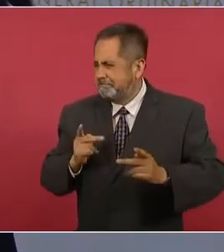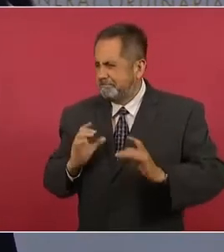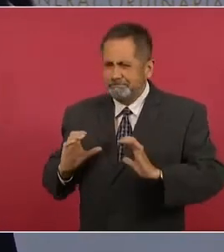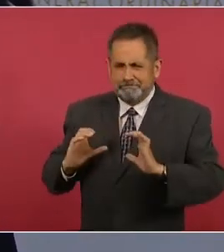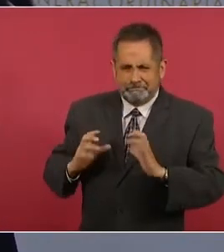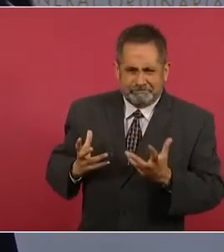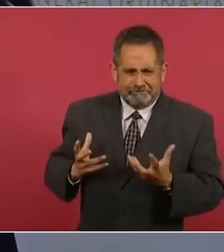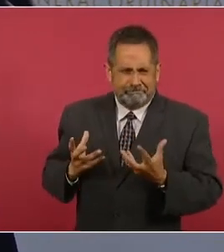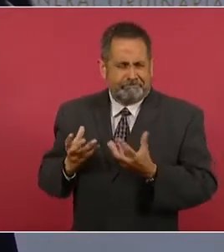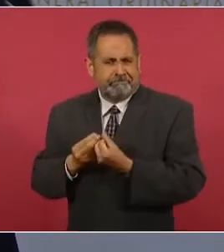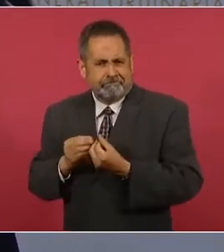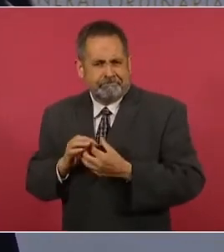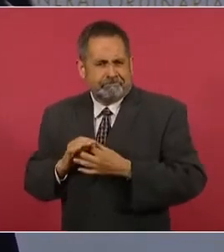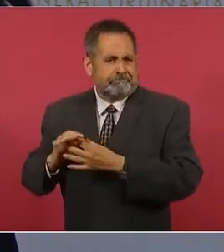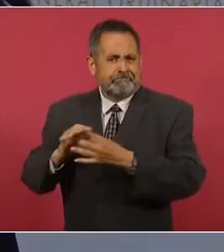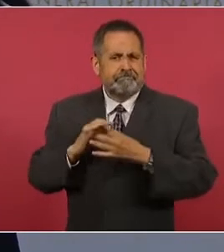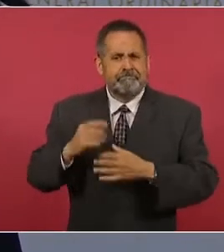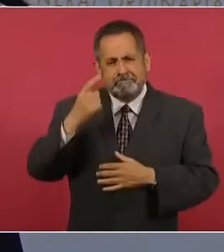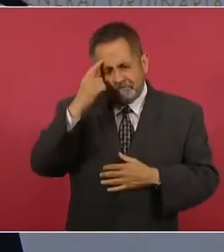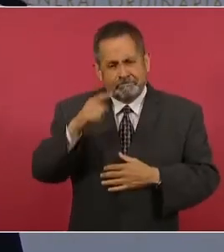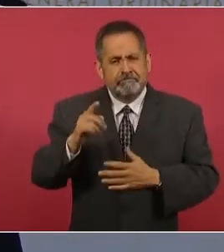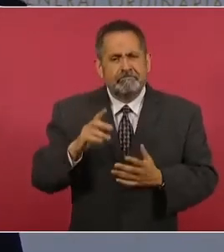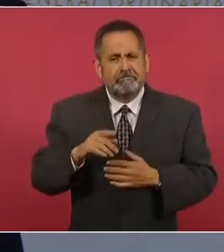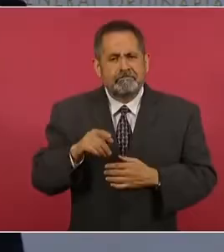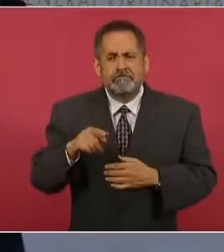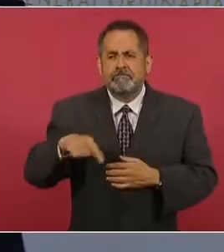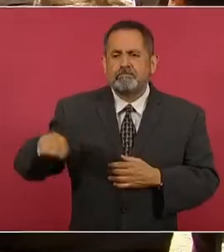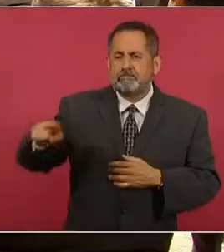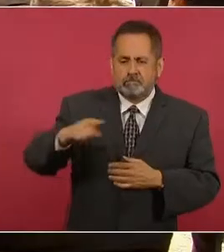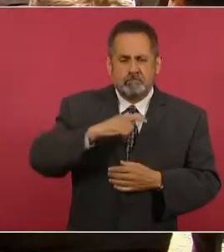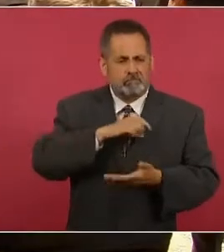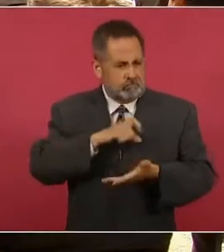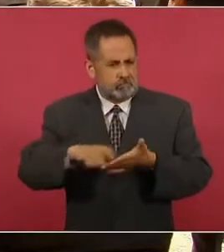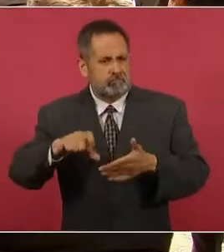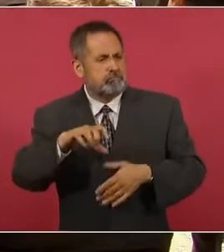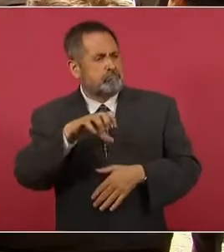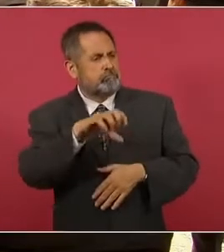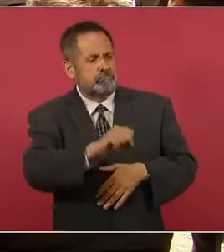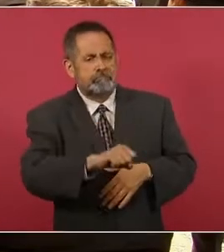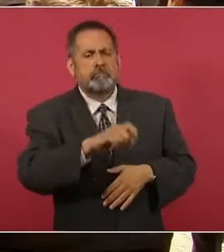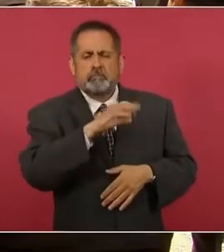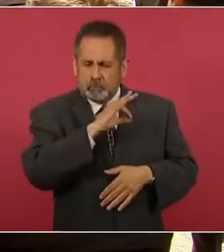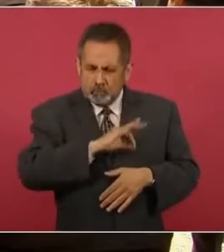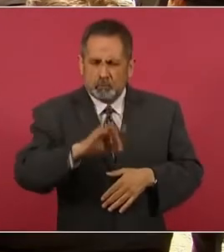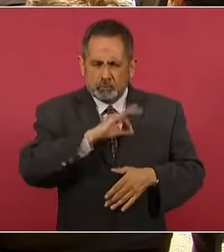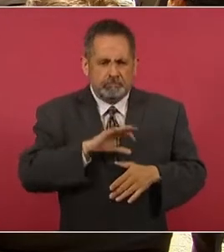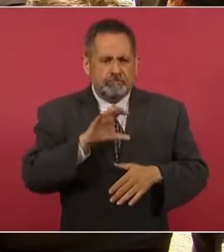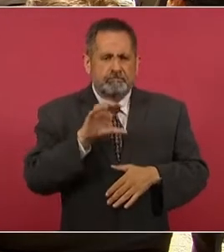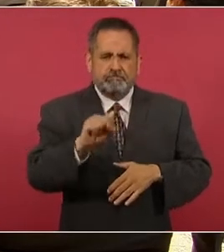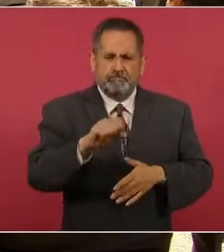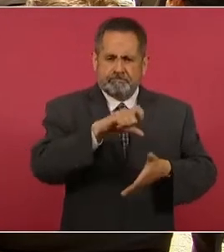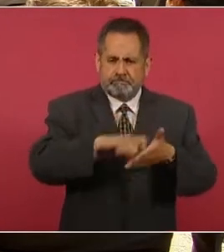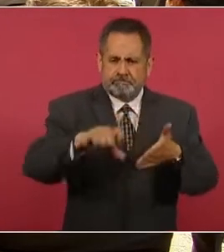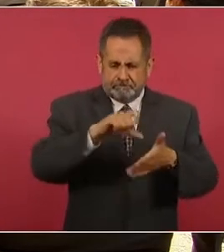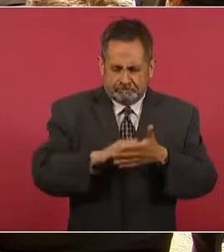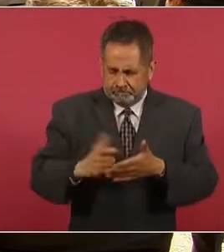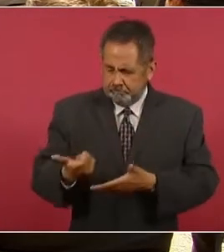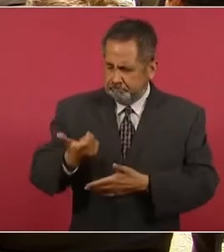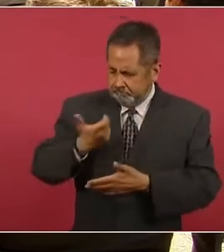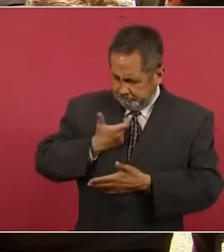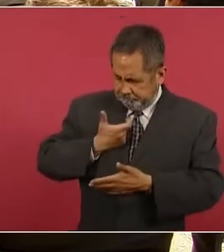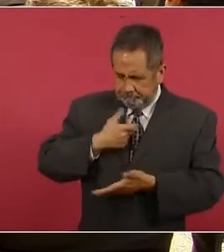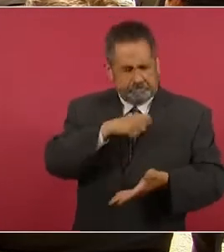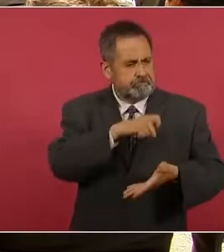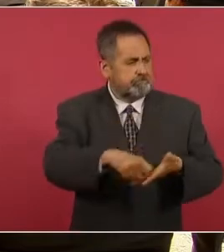juntos para que no se deteriore el poder adquisitivo del salario y